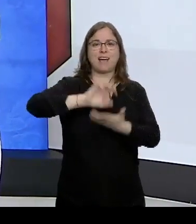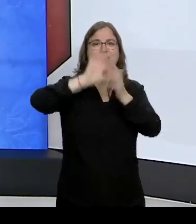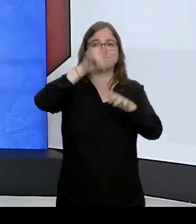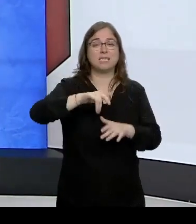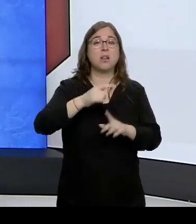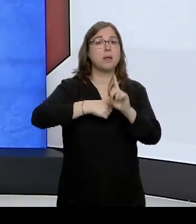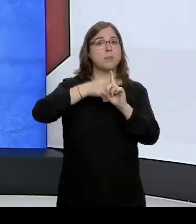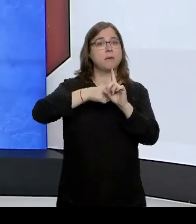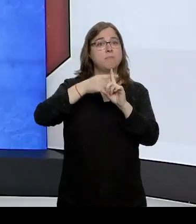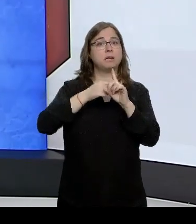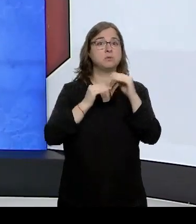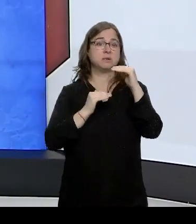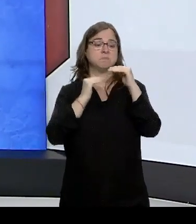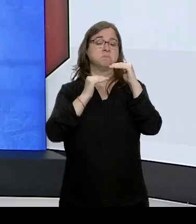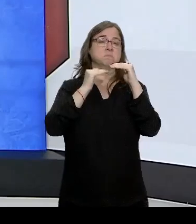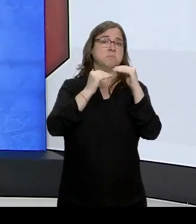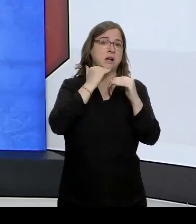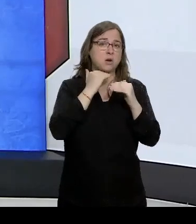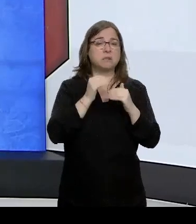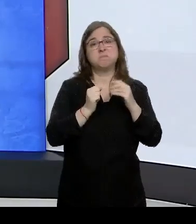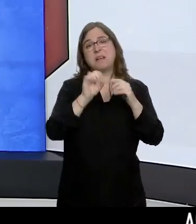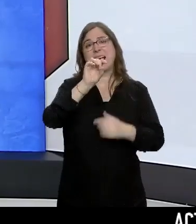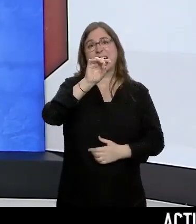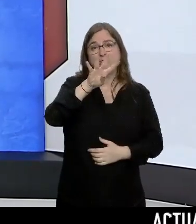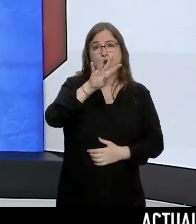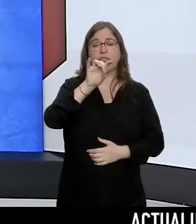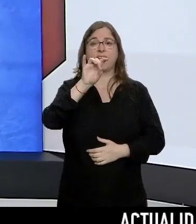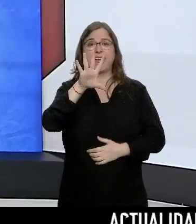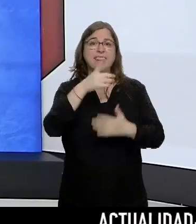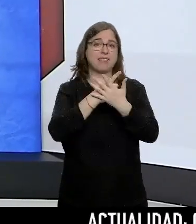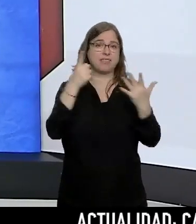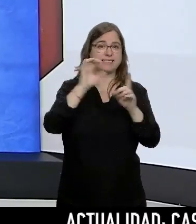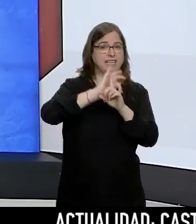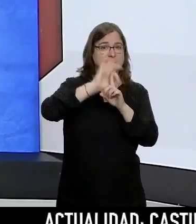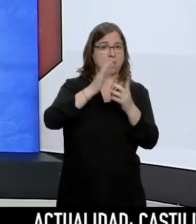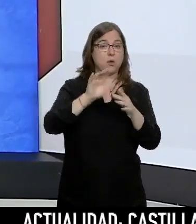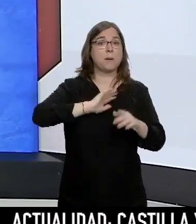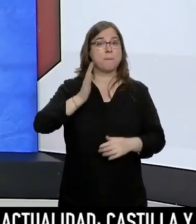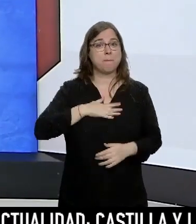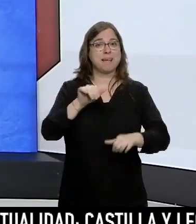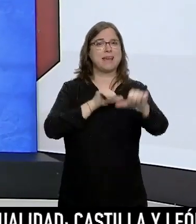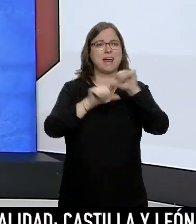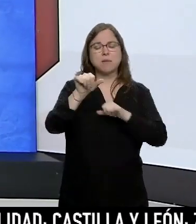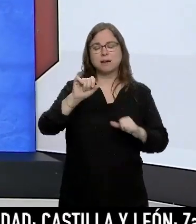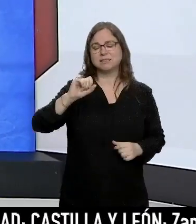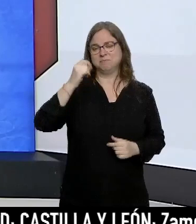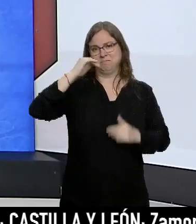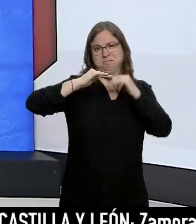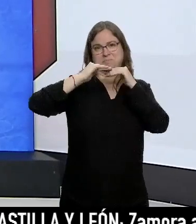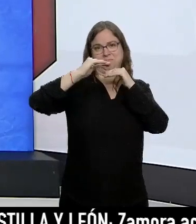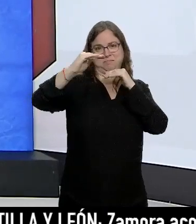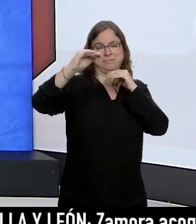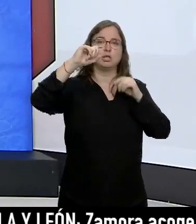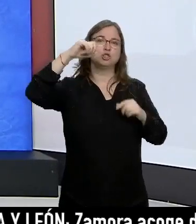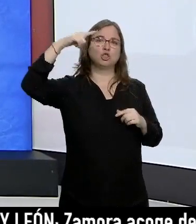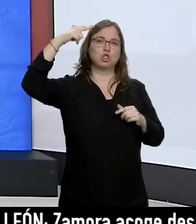Temperaturas que no son tan bajas como estos días, no bajan de 14, 15, 16 grados. A partir de mañana ya esperamos tiempo mucho más estable, cielos